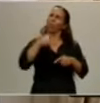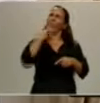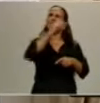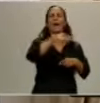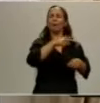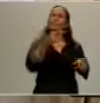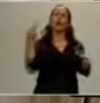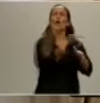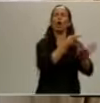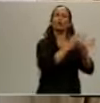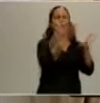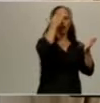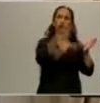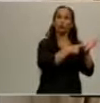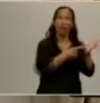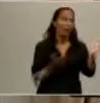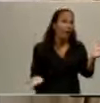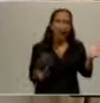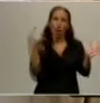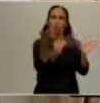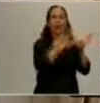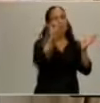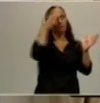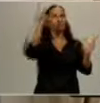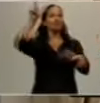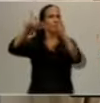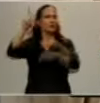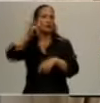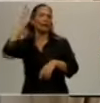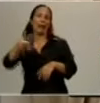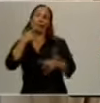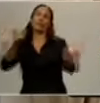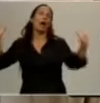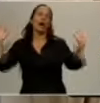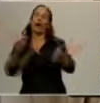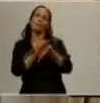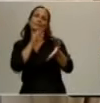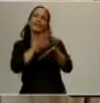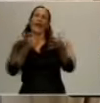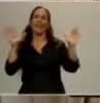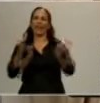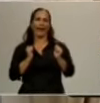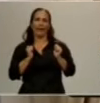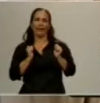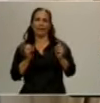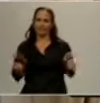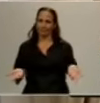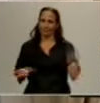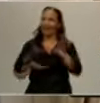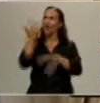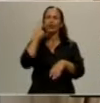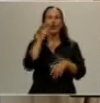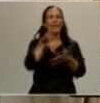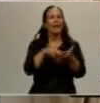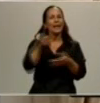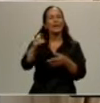inconstitucional. Entonces los iraníes dicen, ah, declararon inconstitucional, no se mueve absolutamente nada. El otro día inclusive leí un reportaje donde